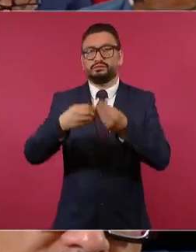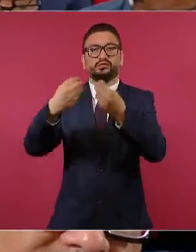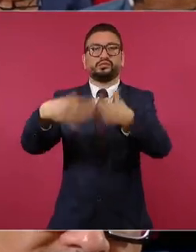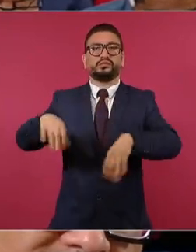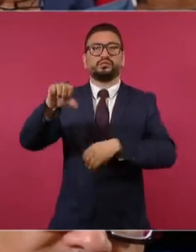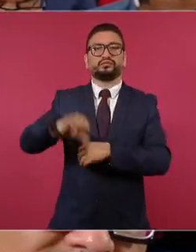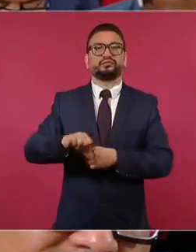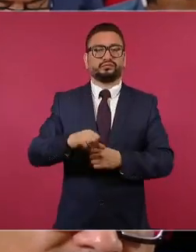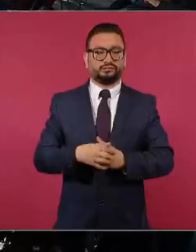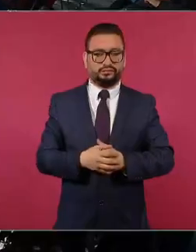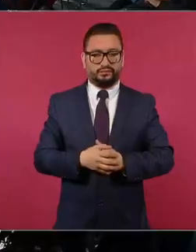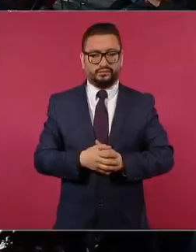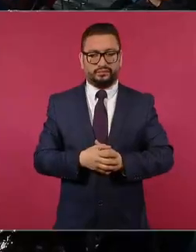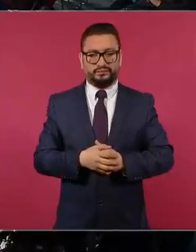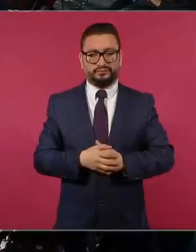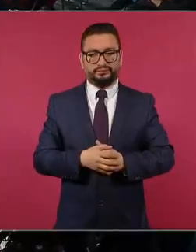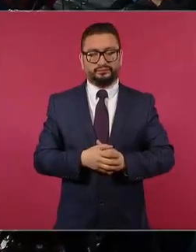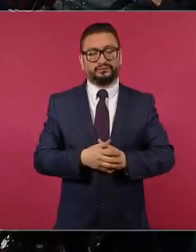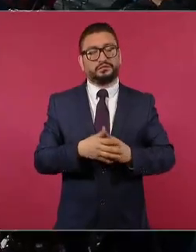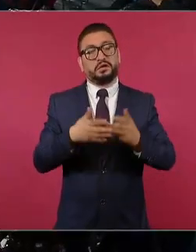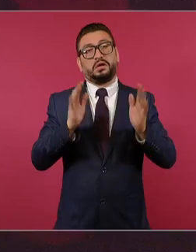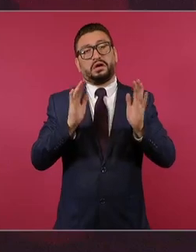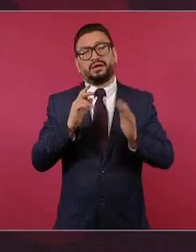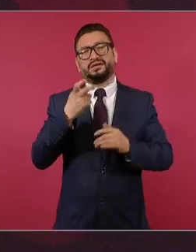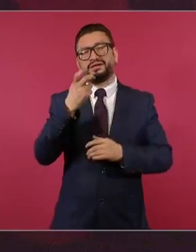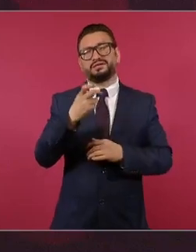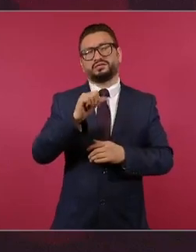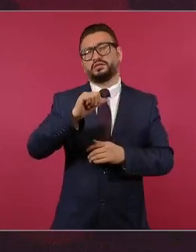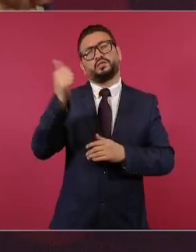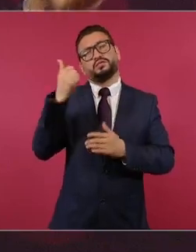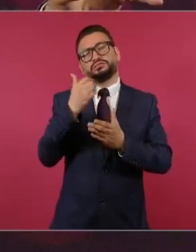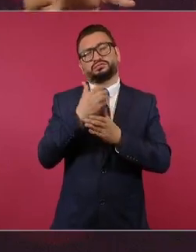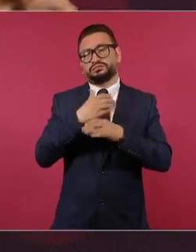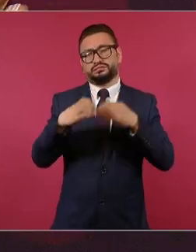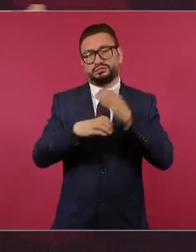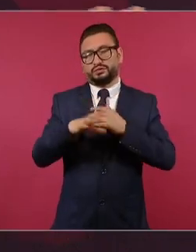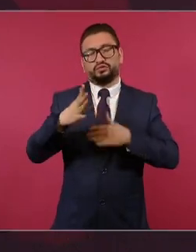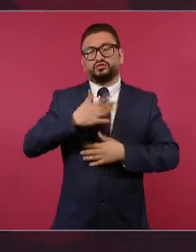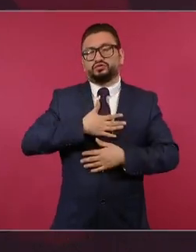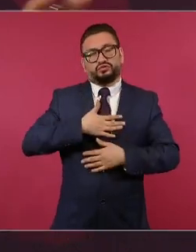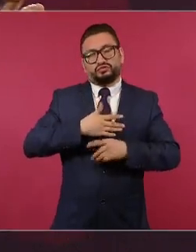tuvieron. Pues eso es otra cosa. A mí me llamó la atención